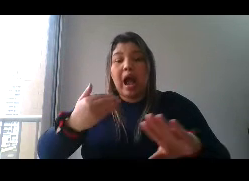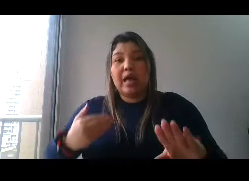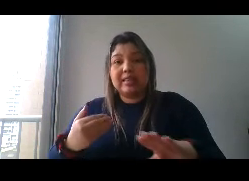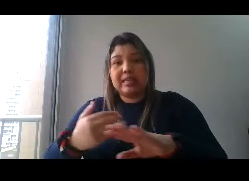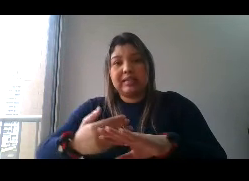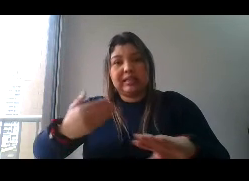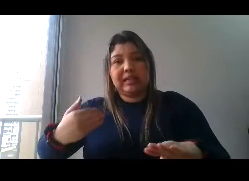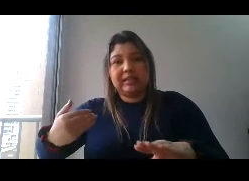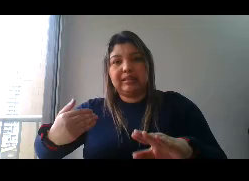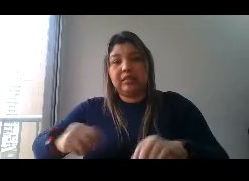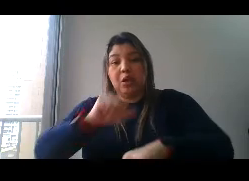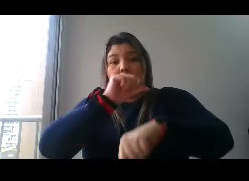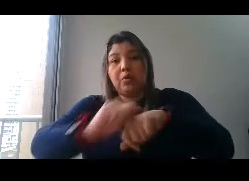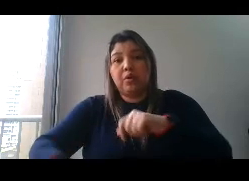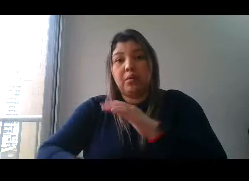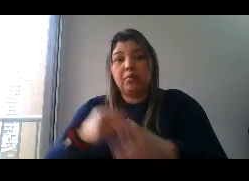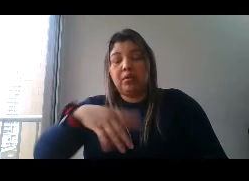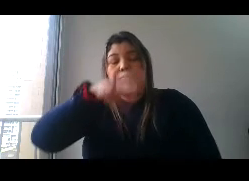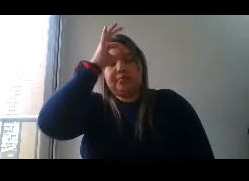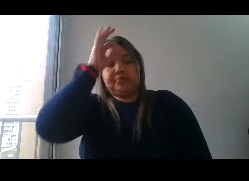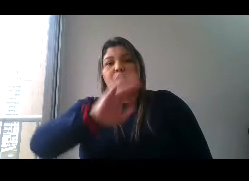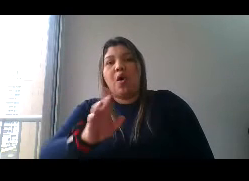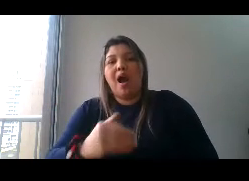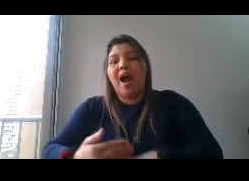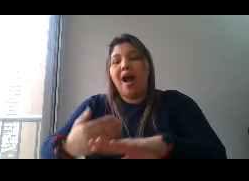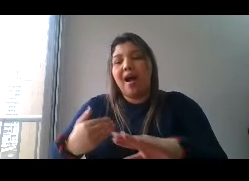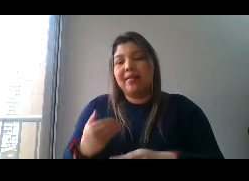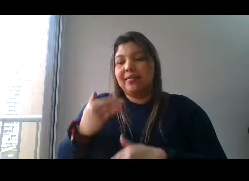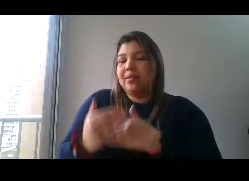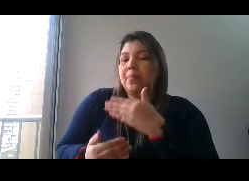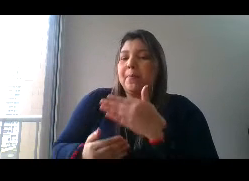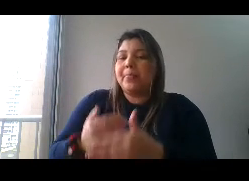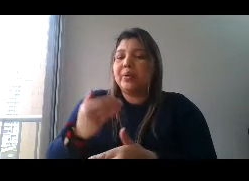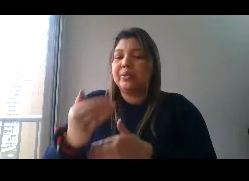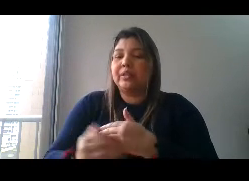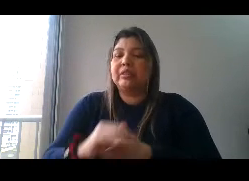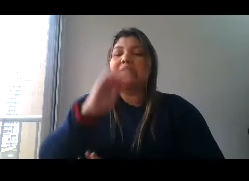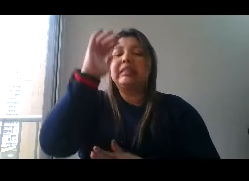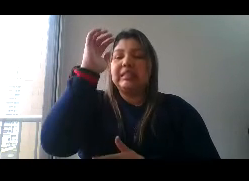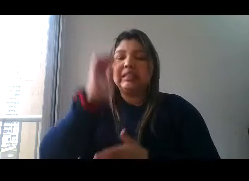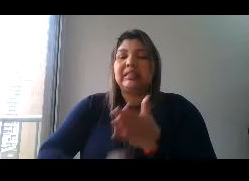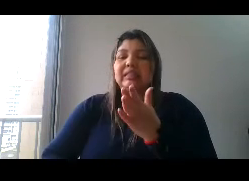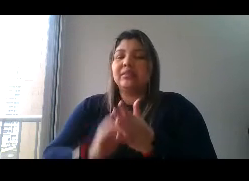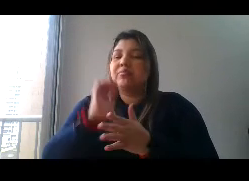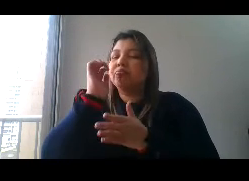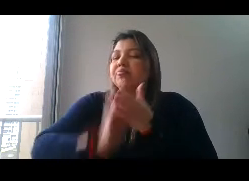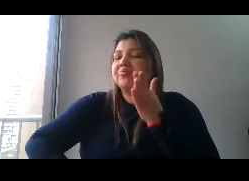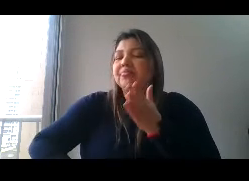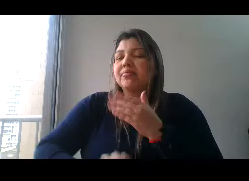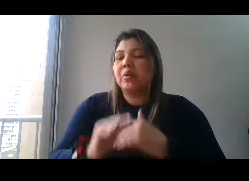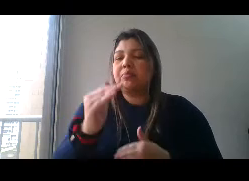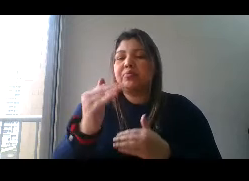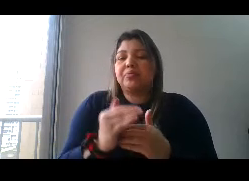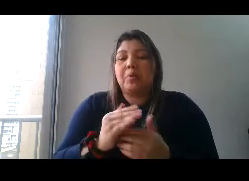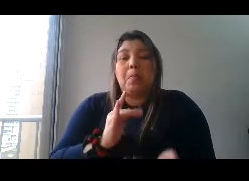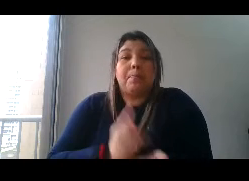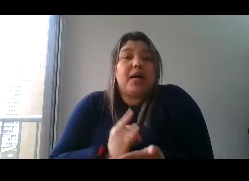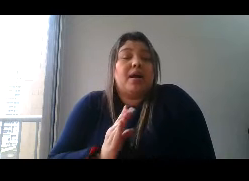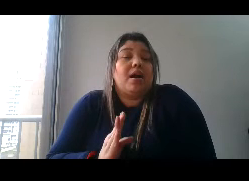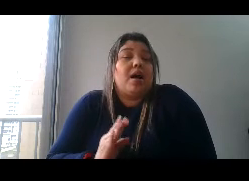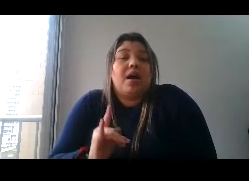el paciente. ¿Por qué? Porque eso ayuda a disminuir los eventos adversos que se puedan presentar durante